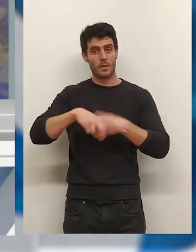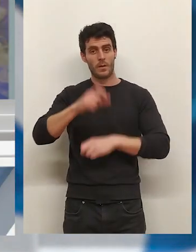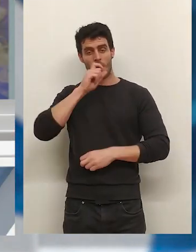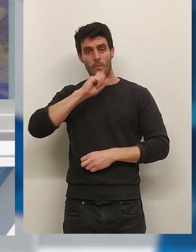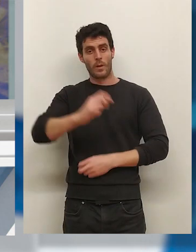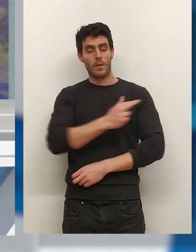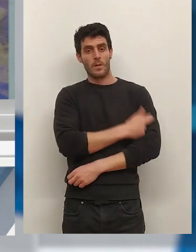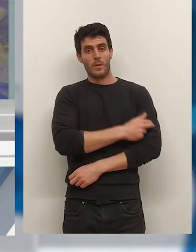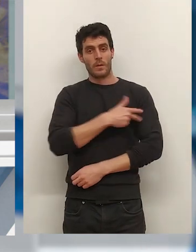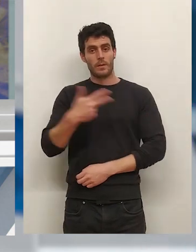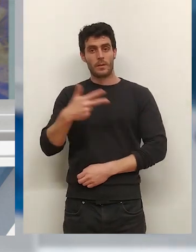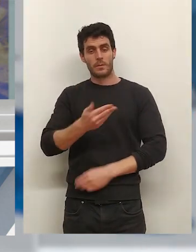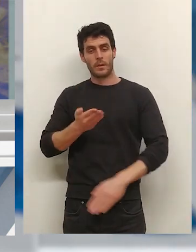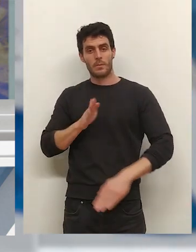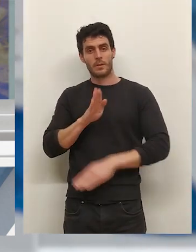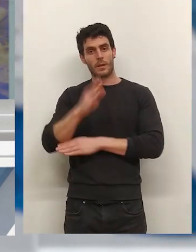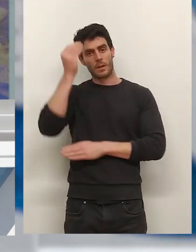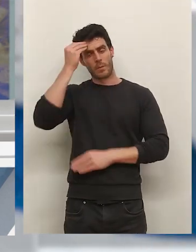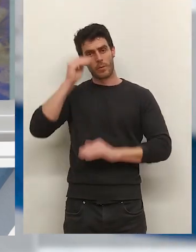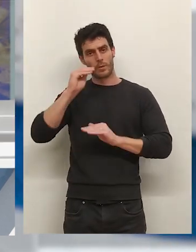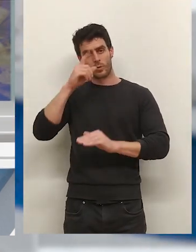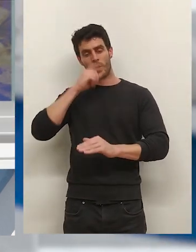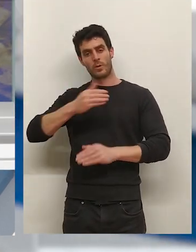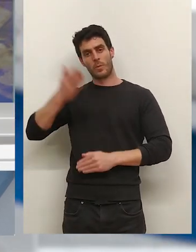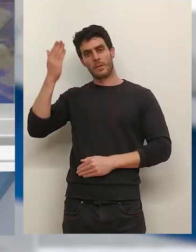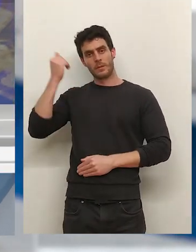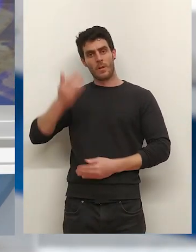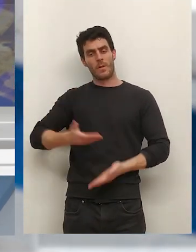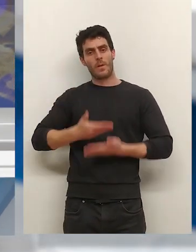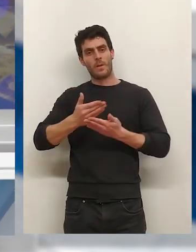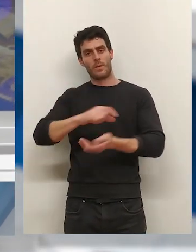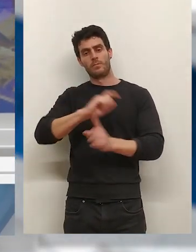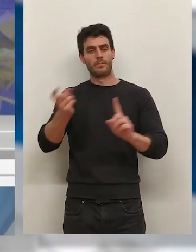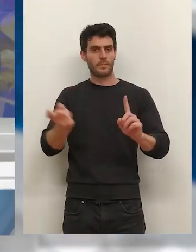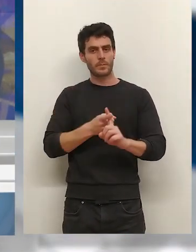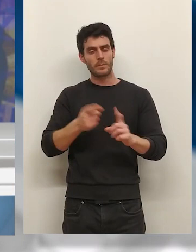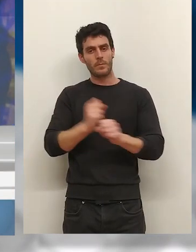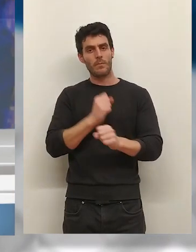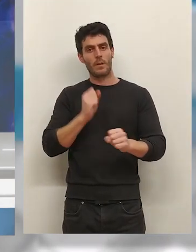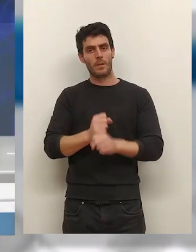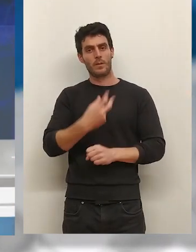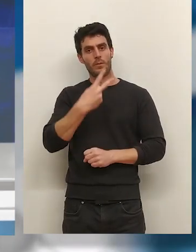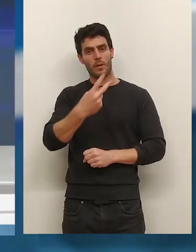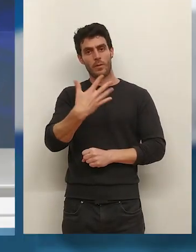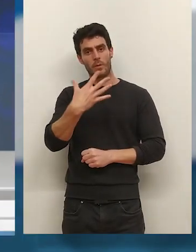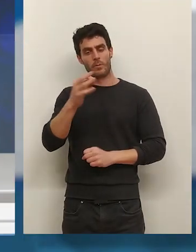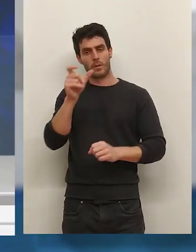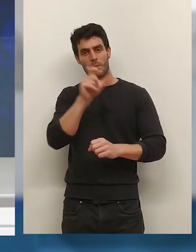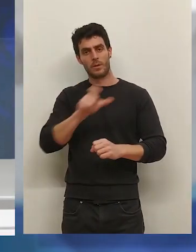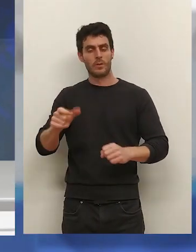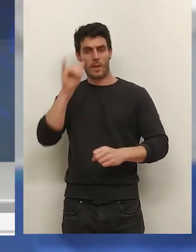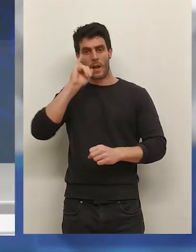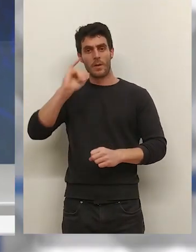Reciclaje, la Fundación Caritas Chavicara ha presentado su memoria. El año pasado ayudó a encontrar un empleo a más de